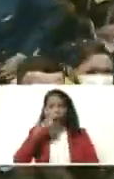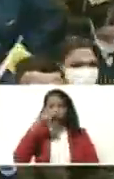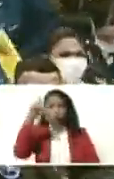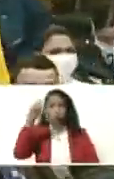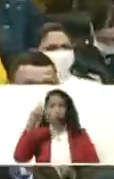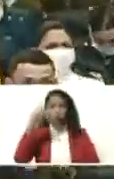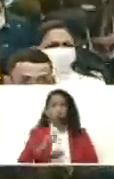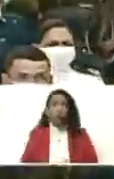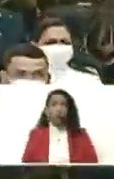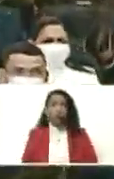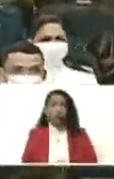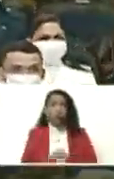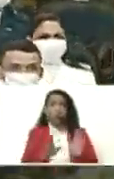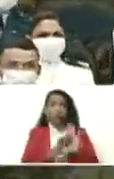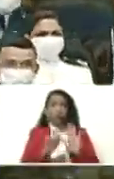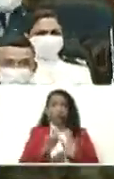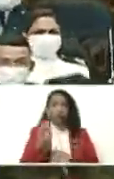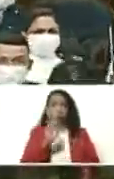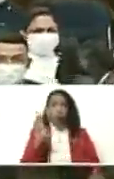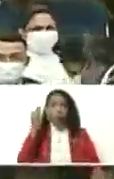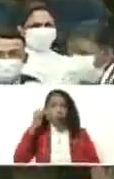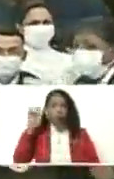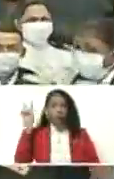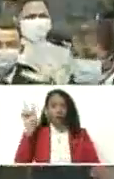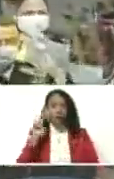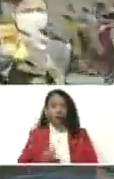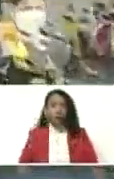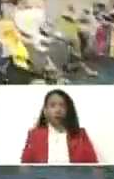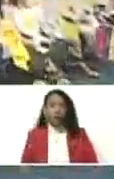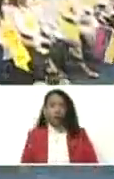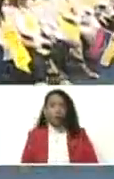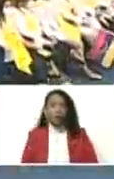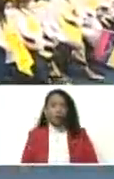presidente constitucional de la República Bolivariana de Venezuela.